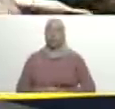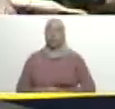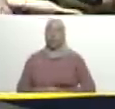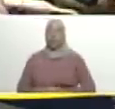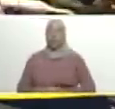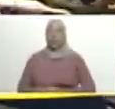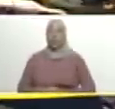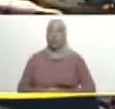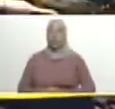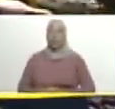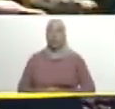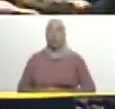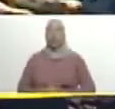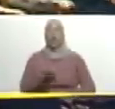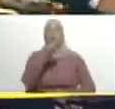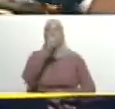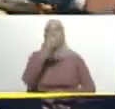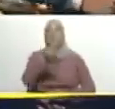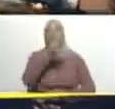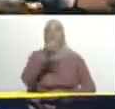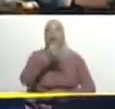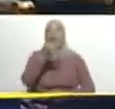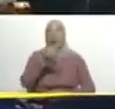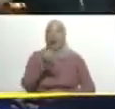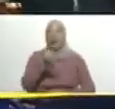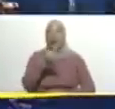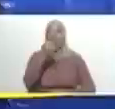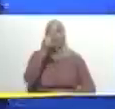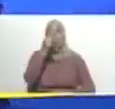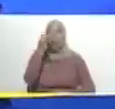Bueno, buenas tardes a todos, a todas.